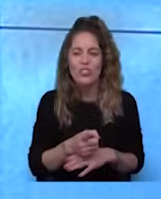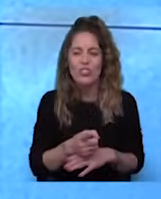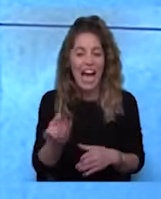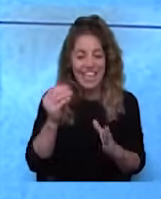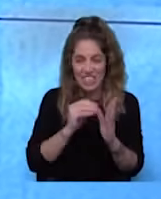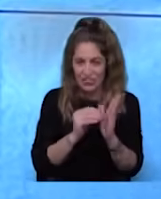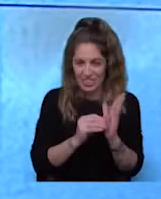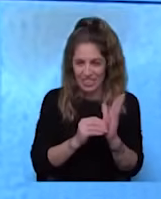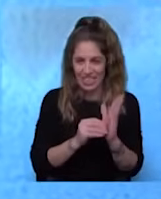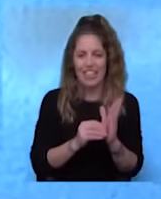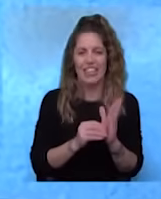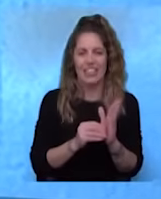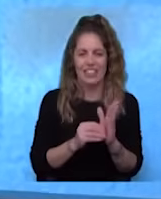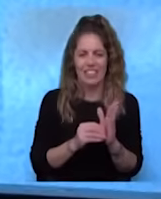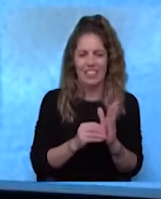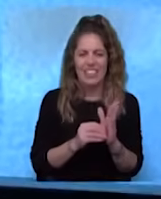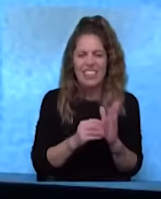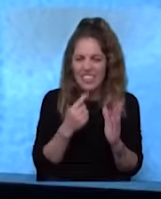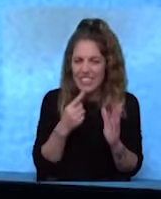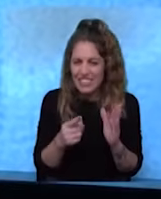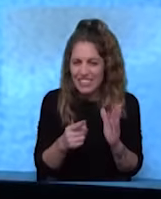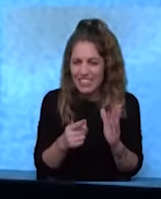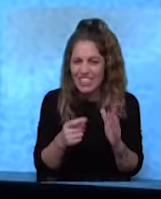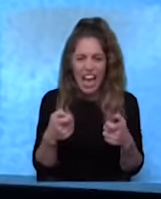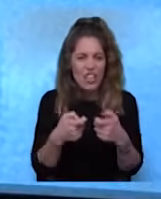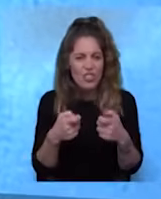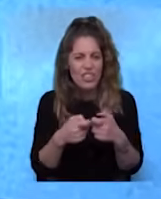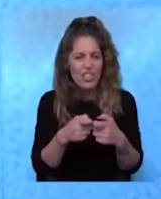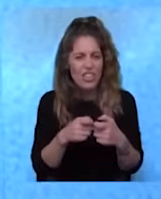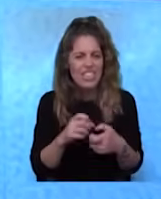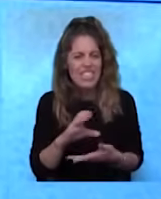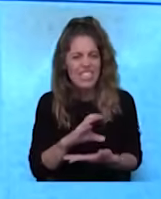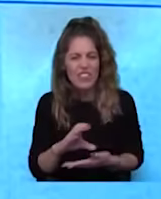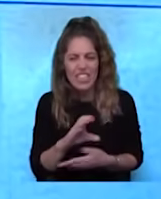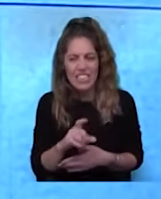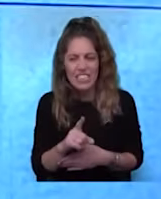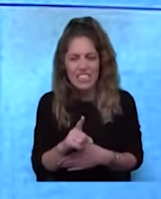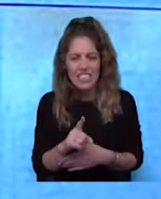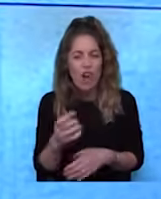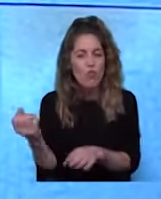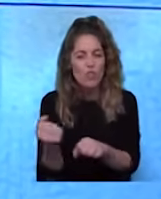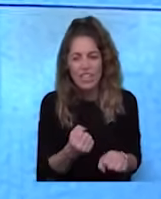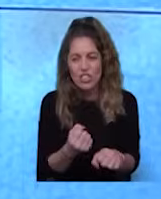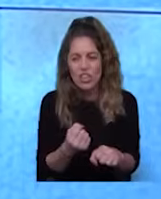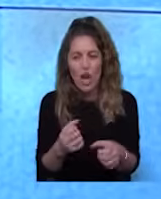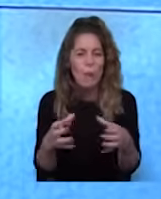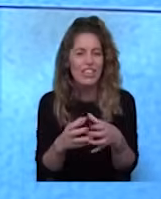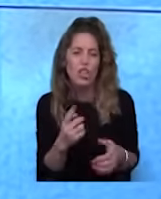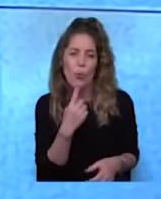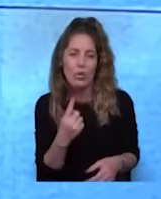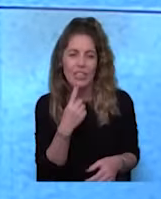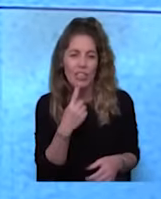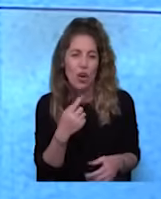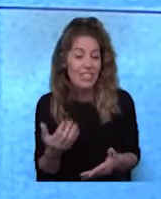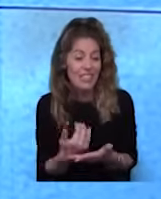inscribirse eh dice asociaciones civiles fundaciones y partidos políticos se